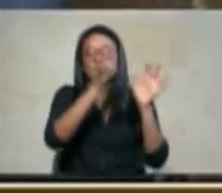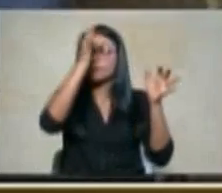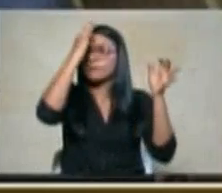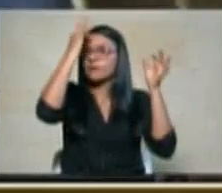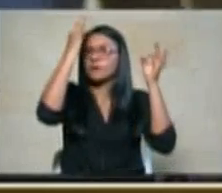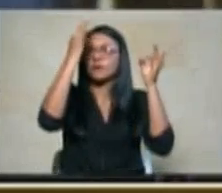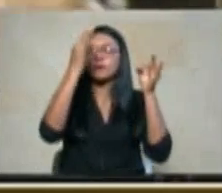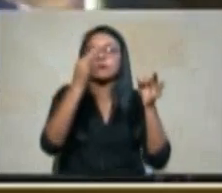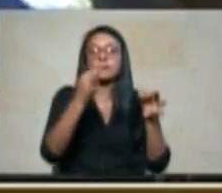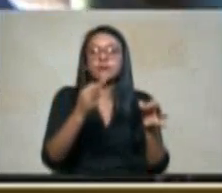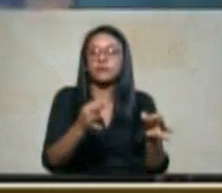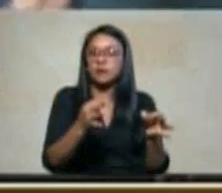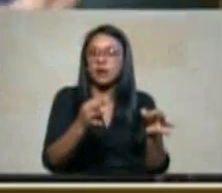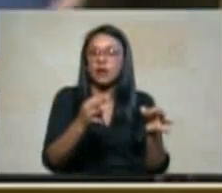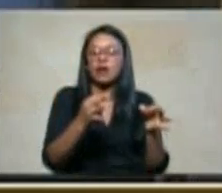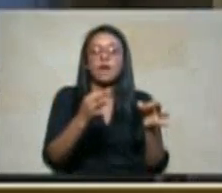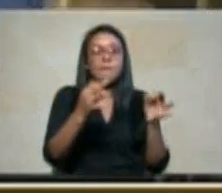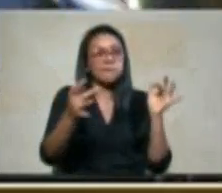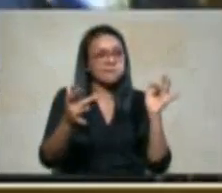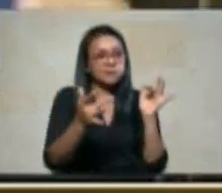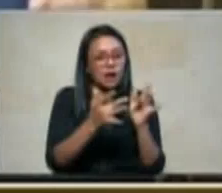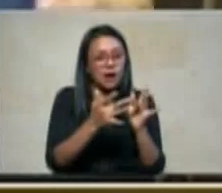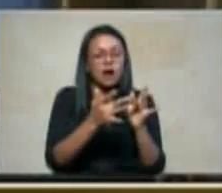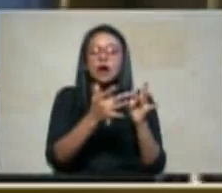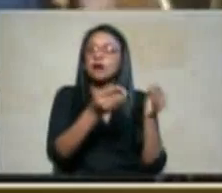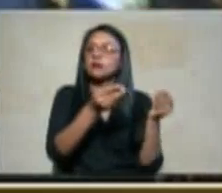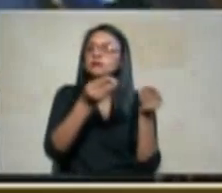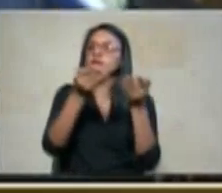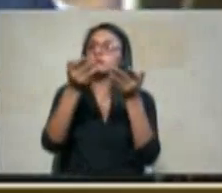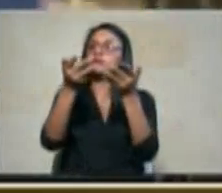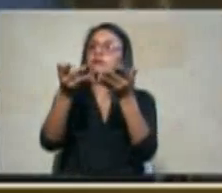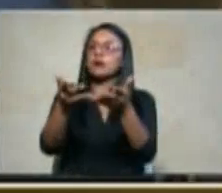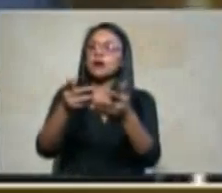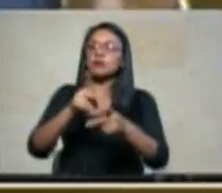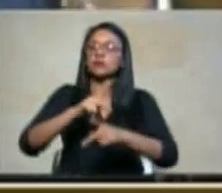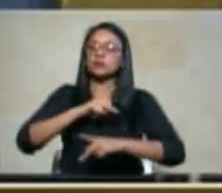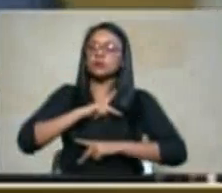fin la fórmula para entregarle a los